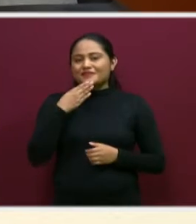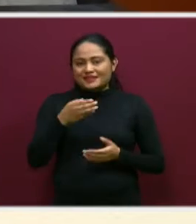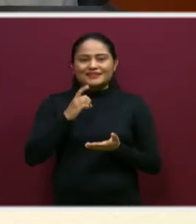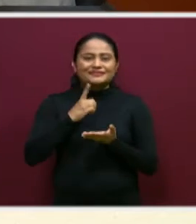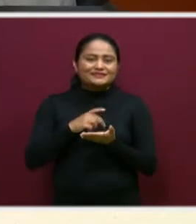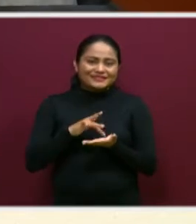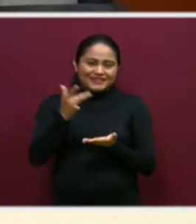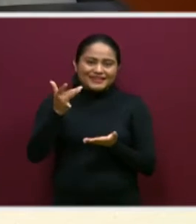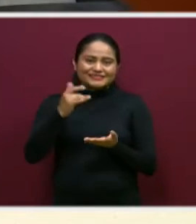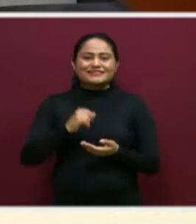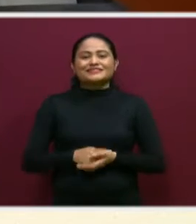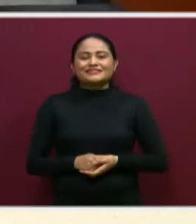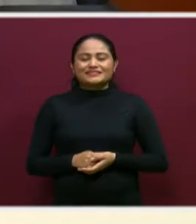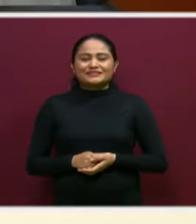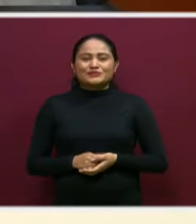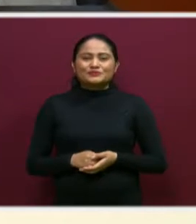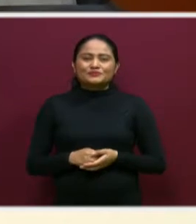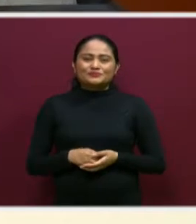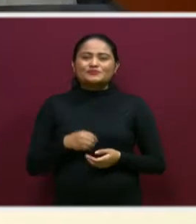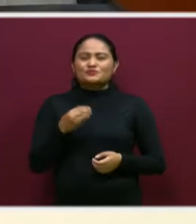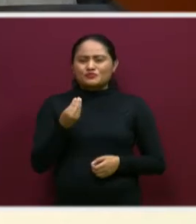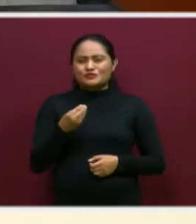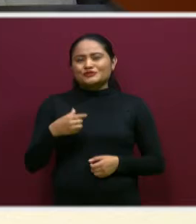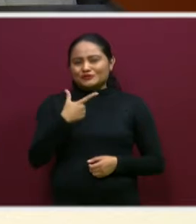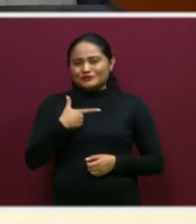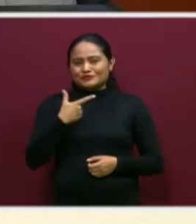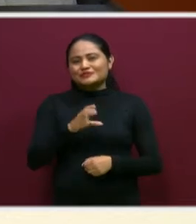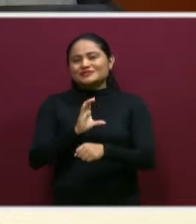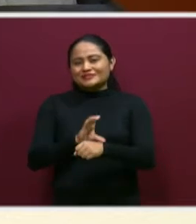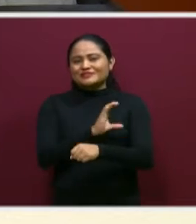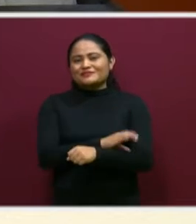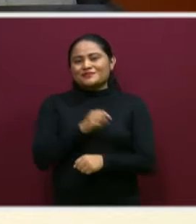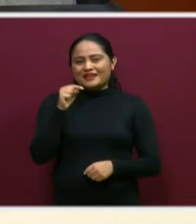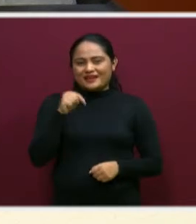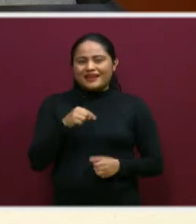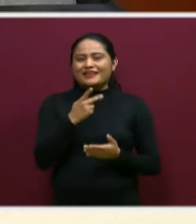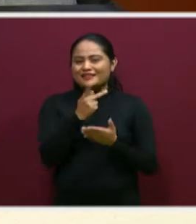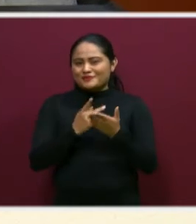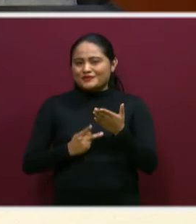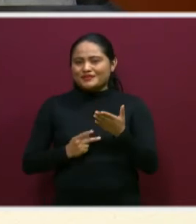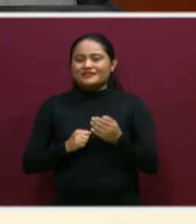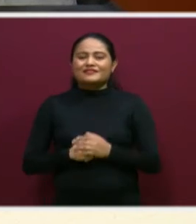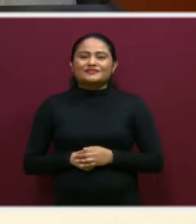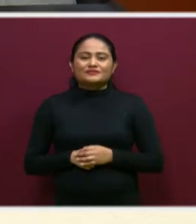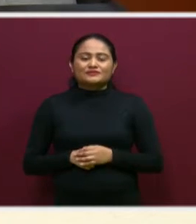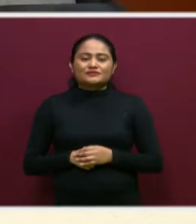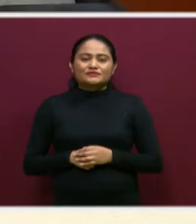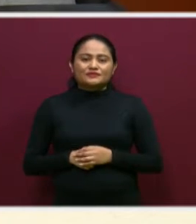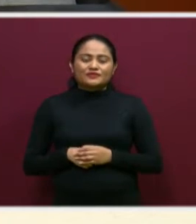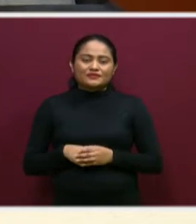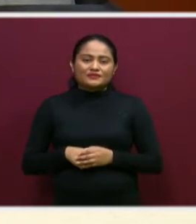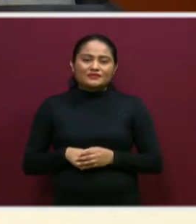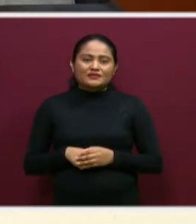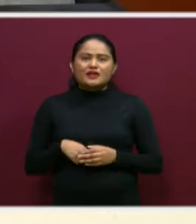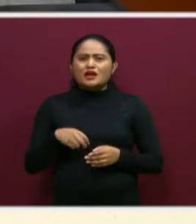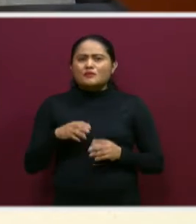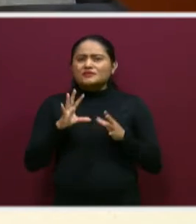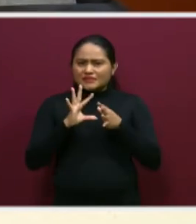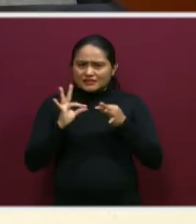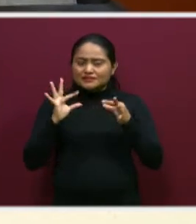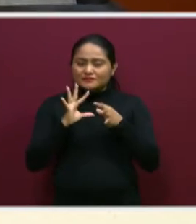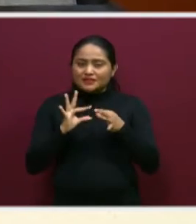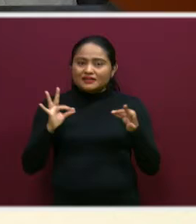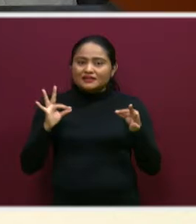que gusto que nos acompañen en este programa porque vamos a hablar de esta temporada en donde